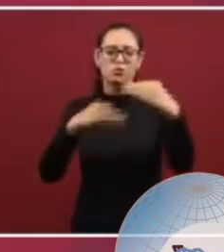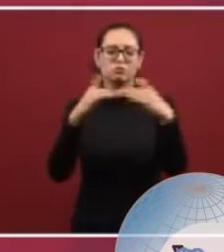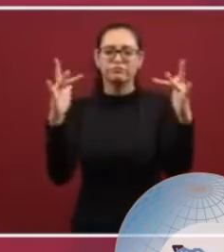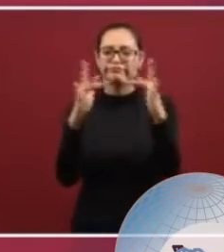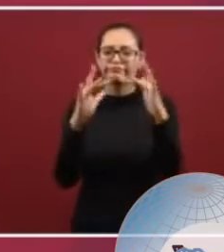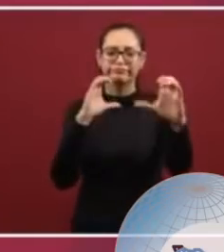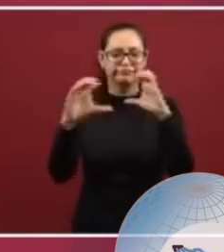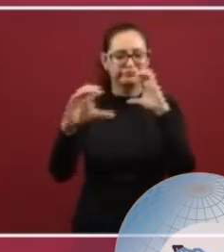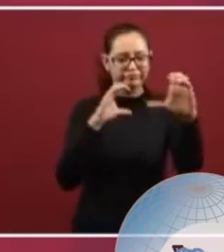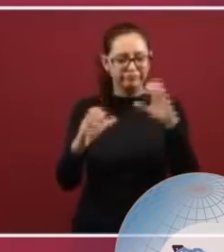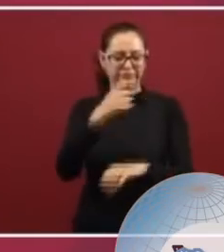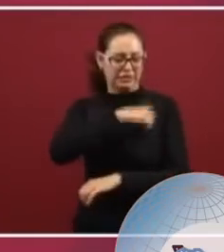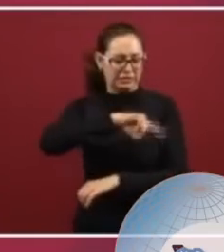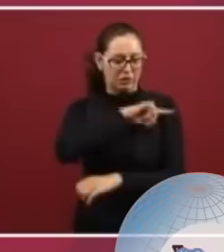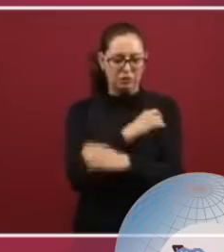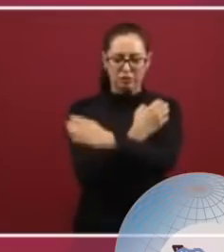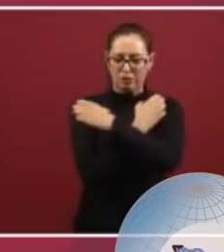para la salud, para la educación,